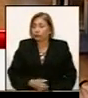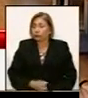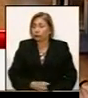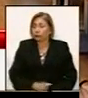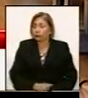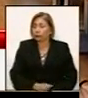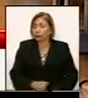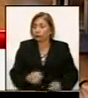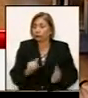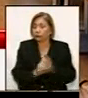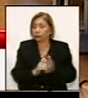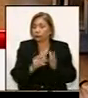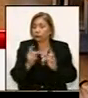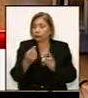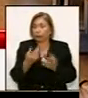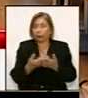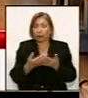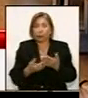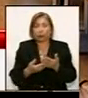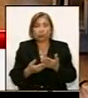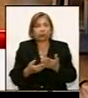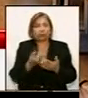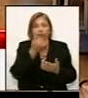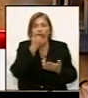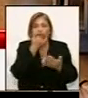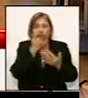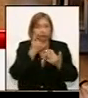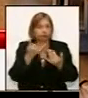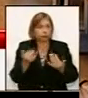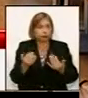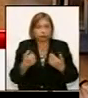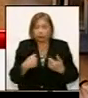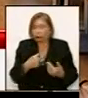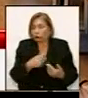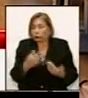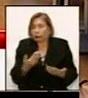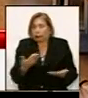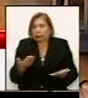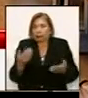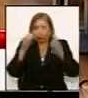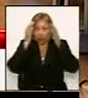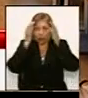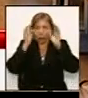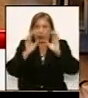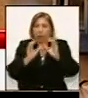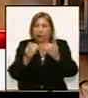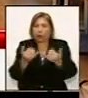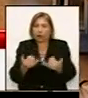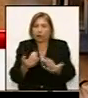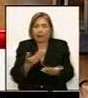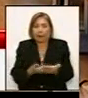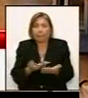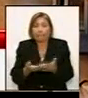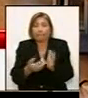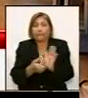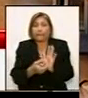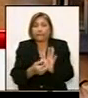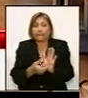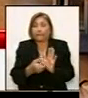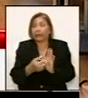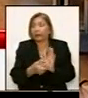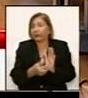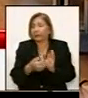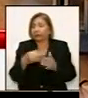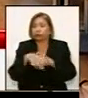primero que hay un acto irregular en la... no solamente el que hemos acordado ahora, que va a ir a la permanente, el de que la